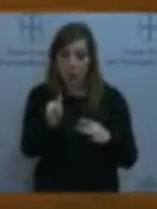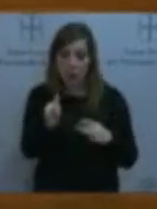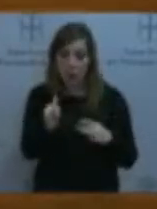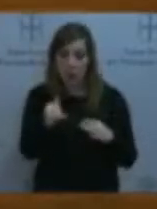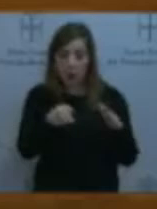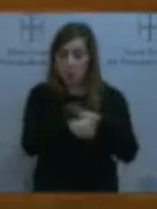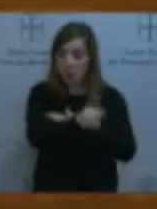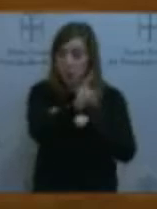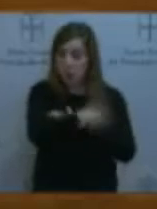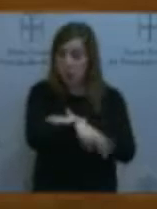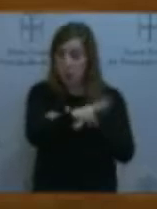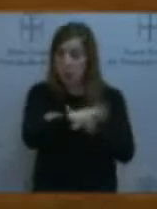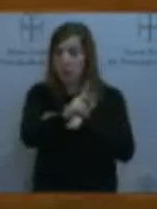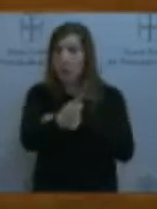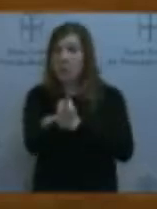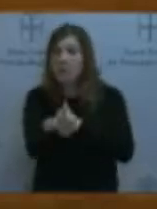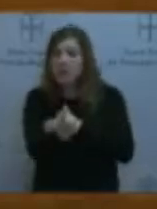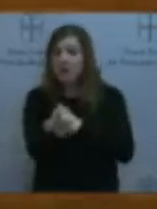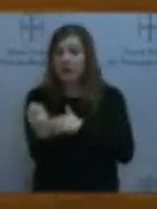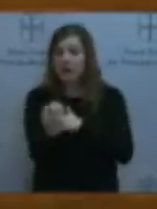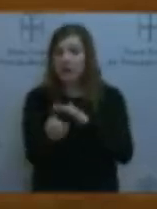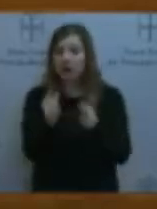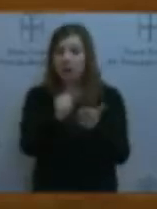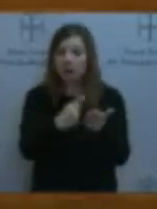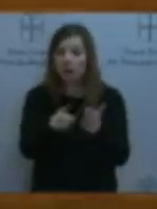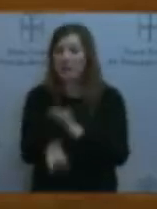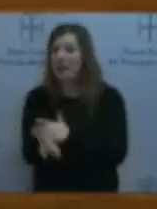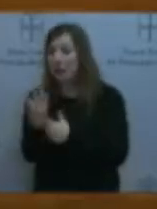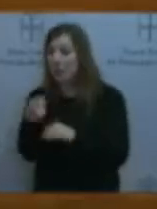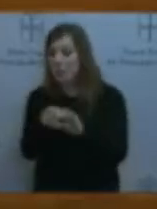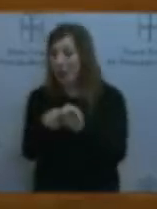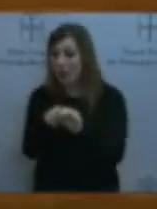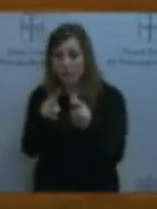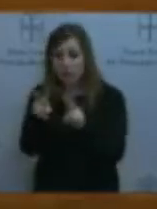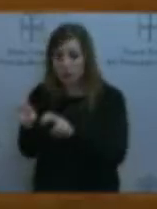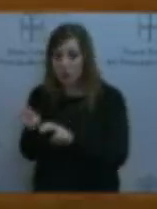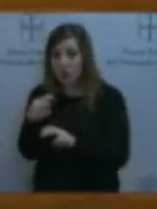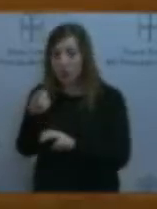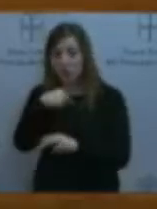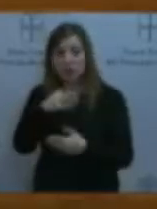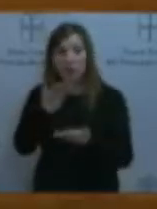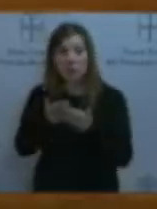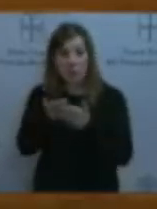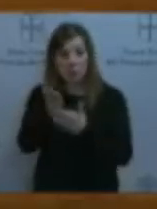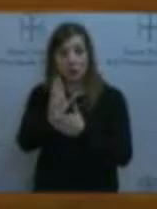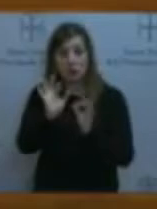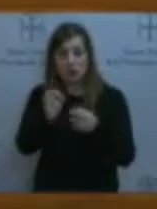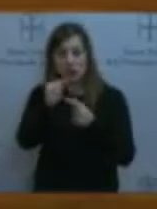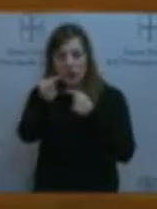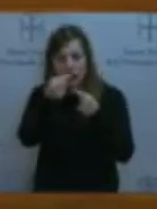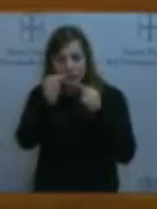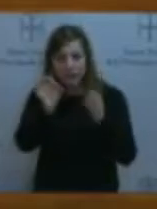pero además hace falta la contratación y la creación de nuevas plazas. Esto fue lo que les propusimos con total detalle, del